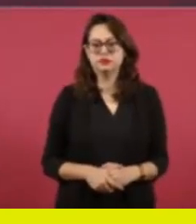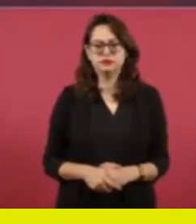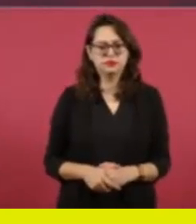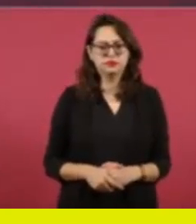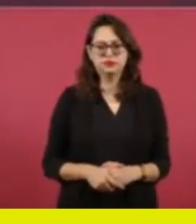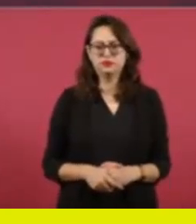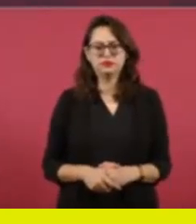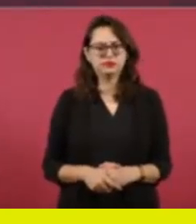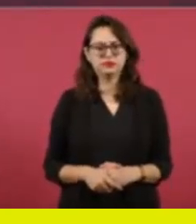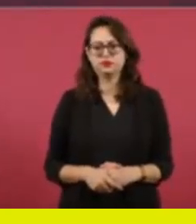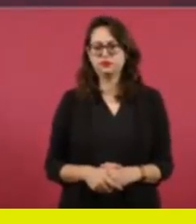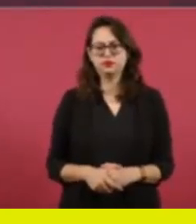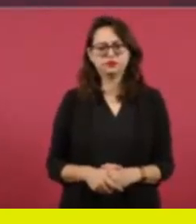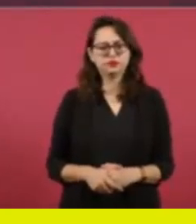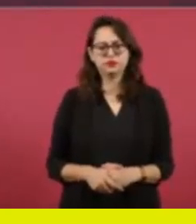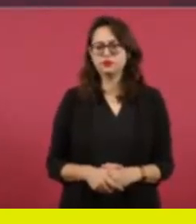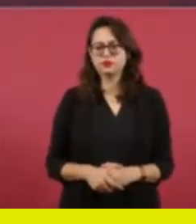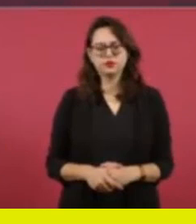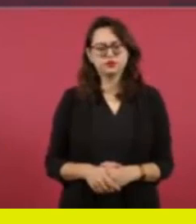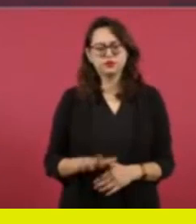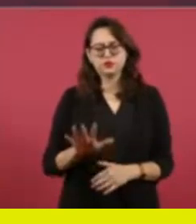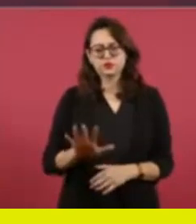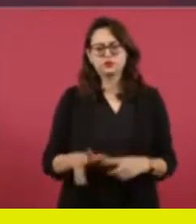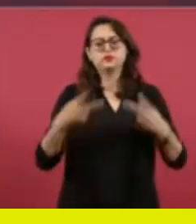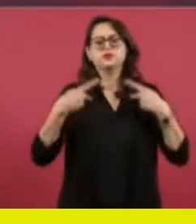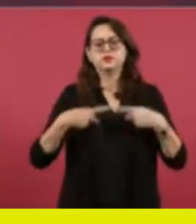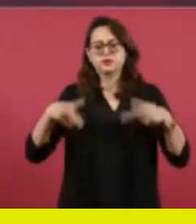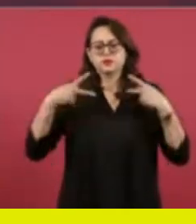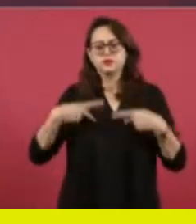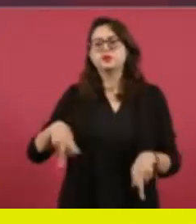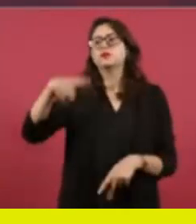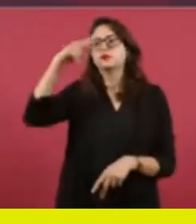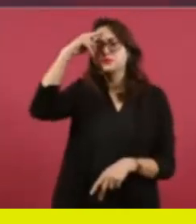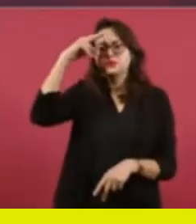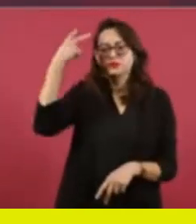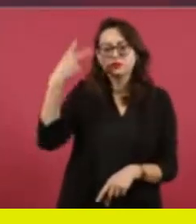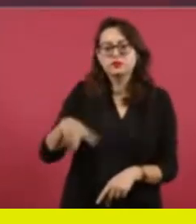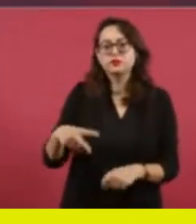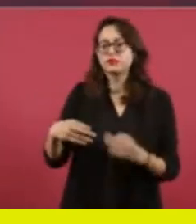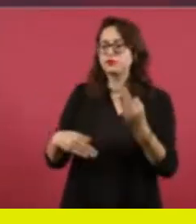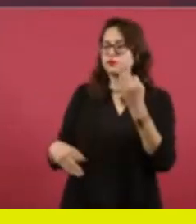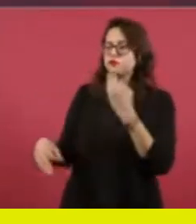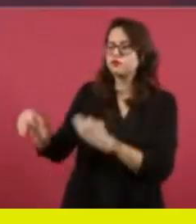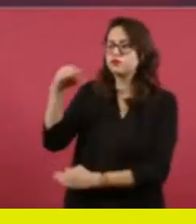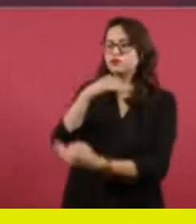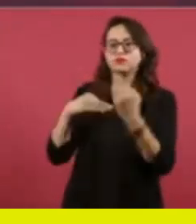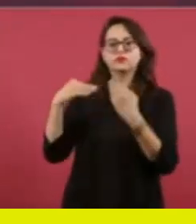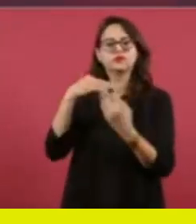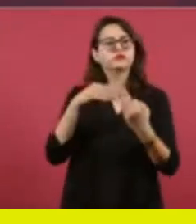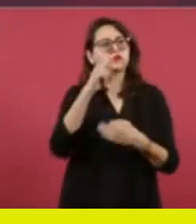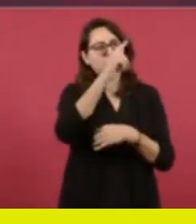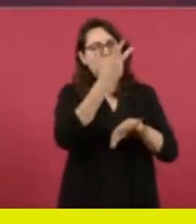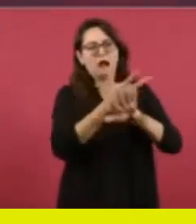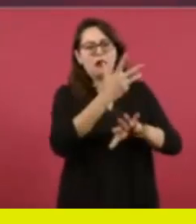No, porque los mexicanos, todos, y también allá, es que no ha habido